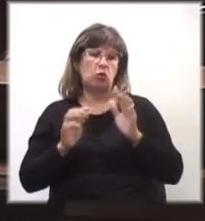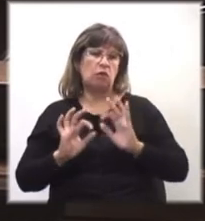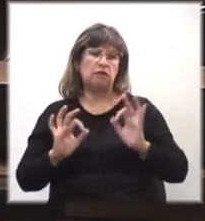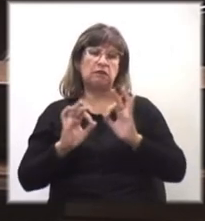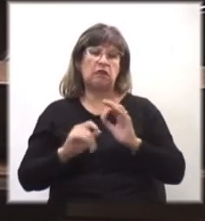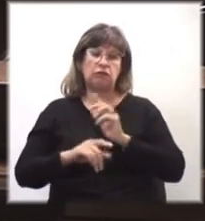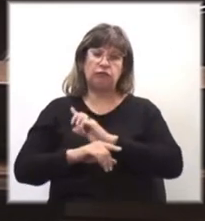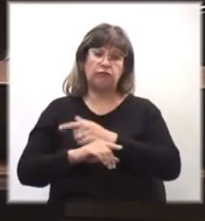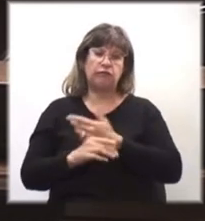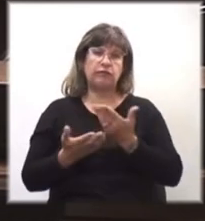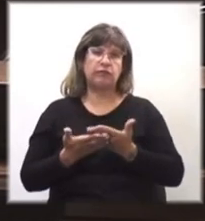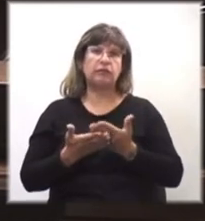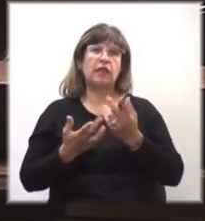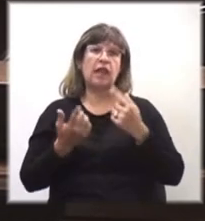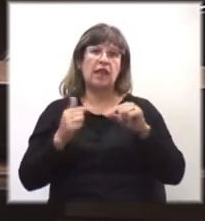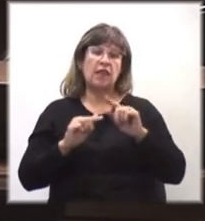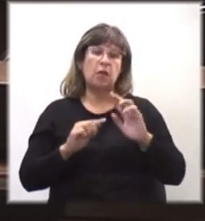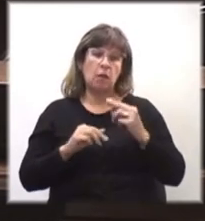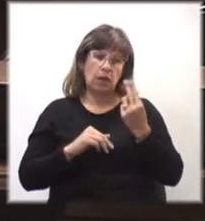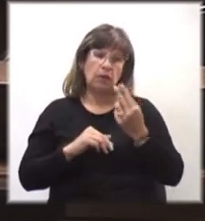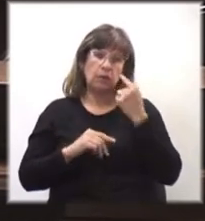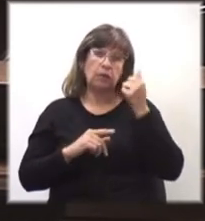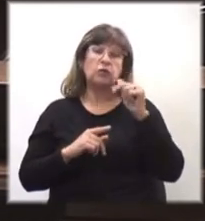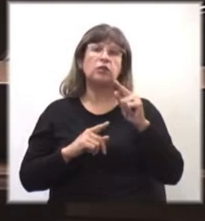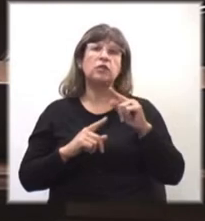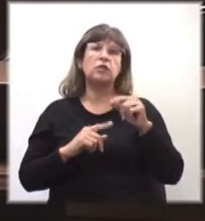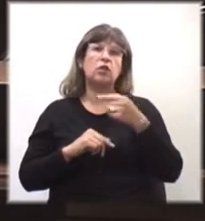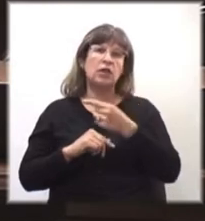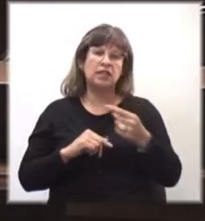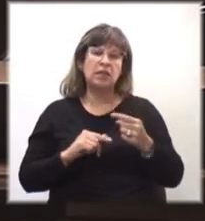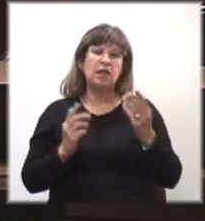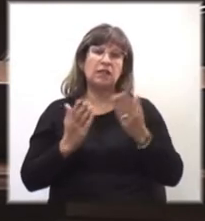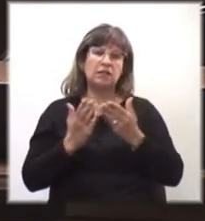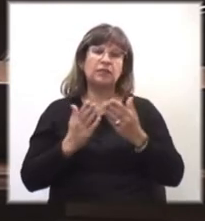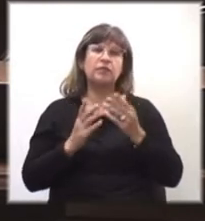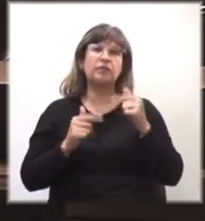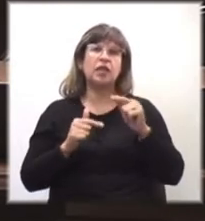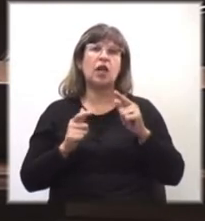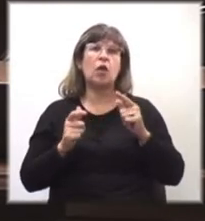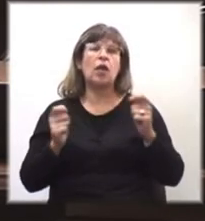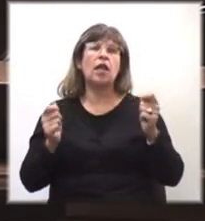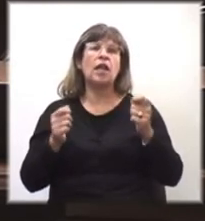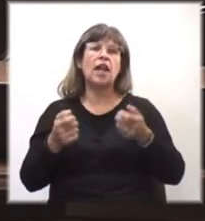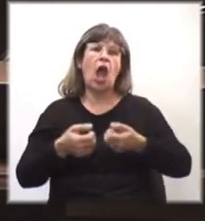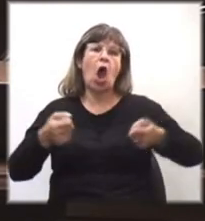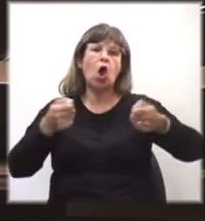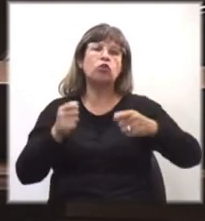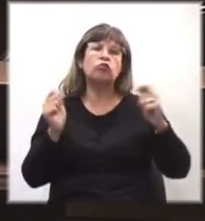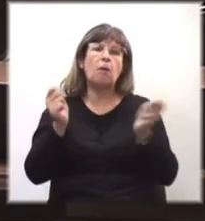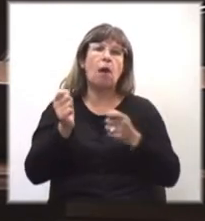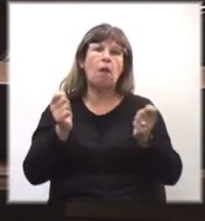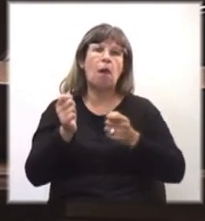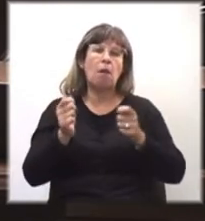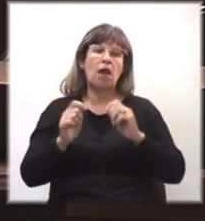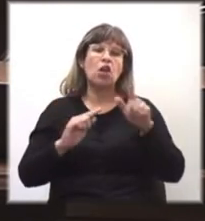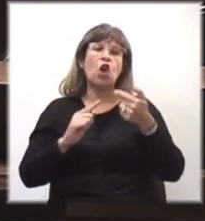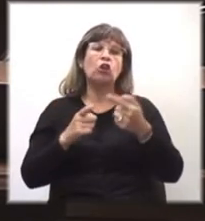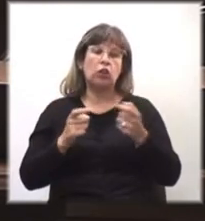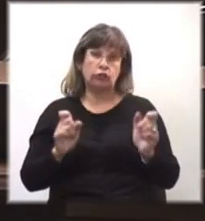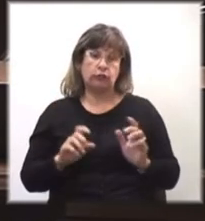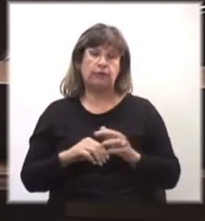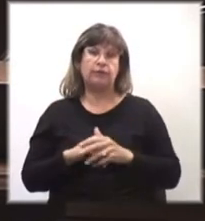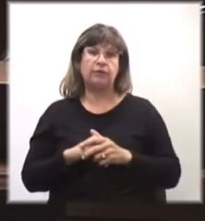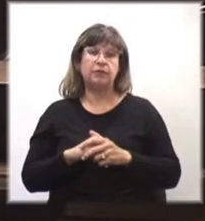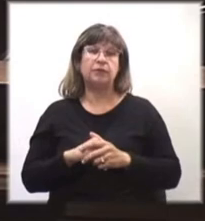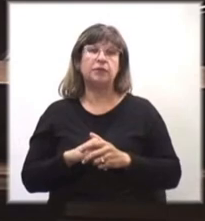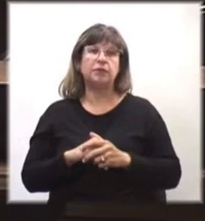Y eso permitió después que hubiera Semana de Estudiantes, que hubiera obelisco, que hubiera caceroleadas y que hubiera tantas otras cosas. Y